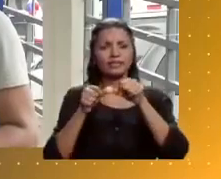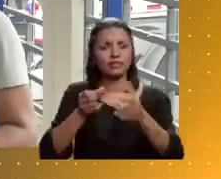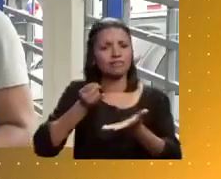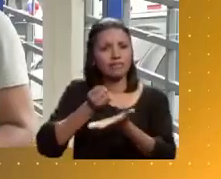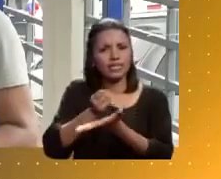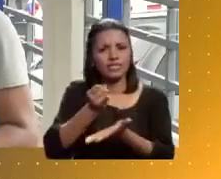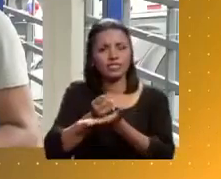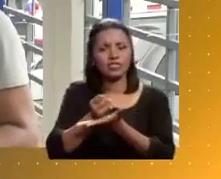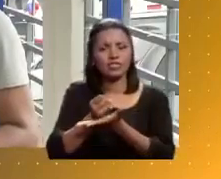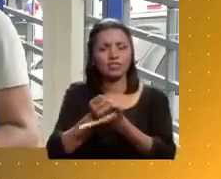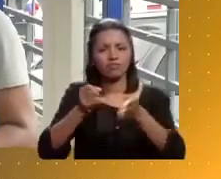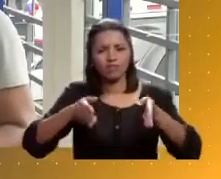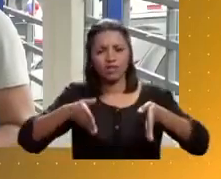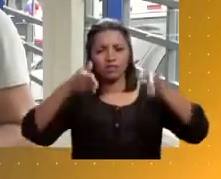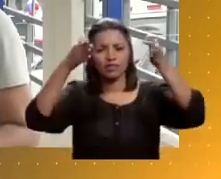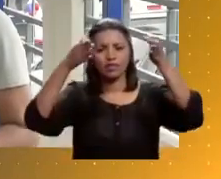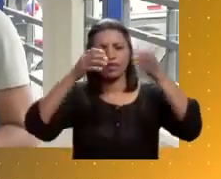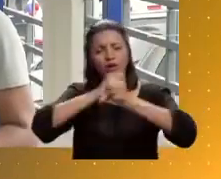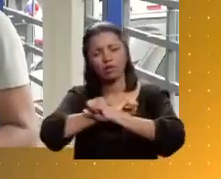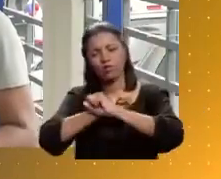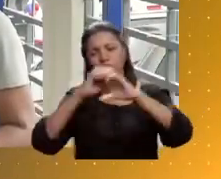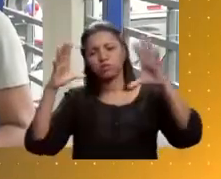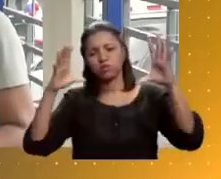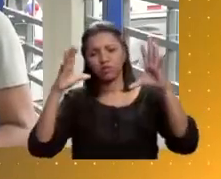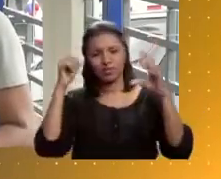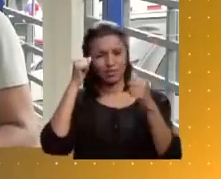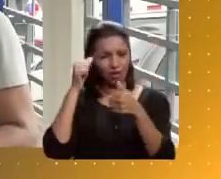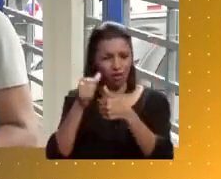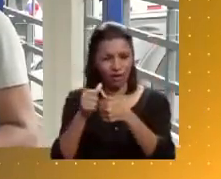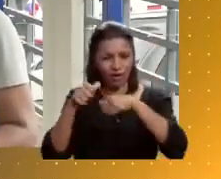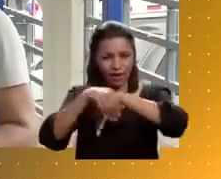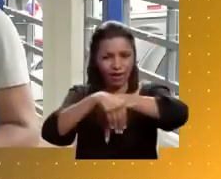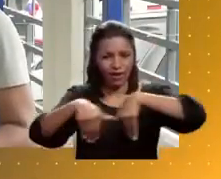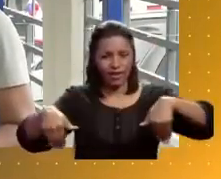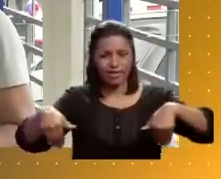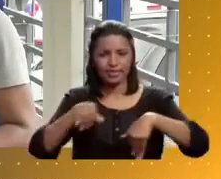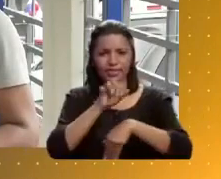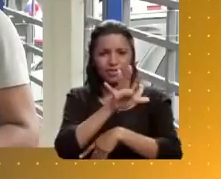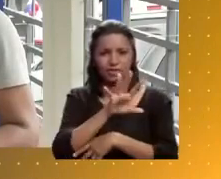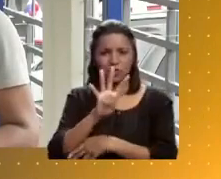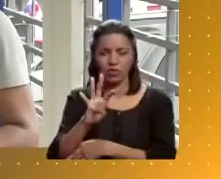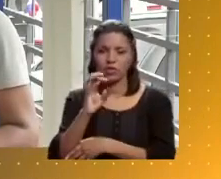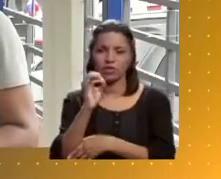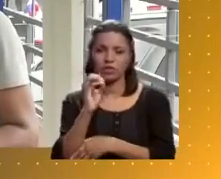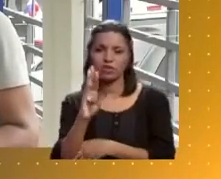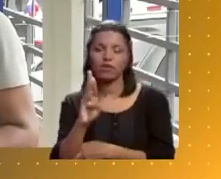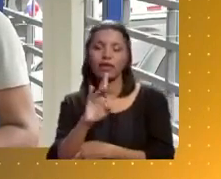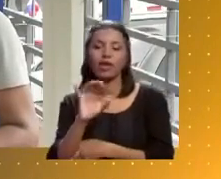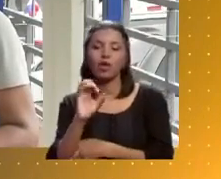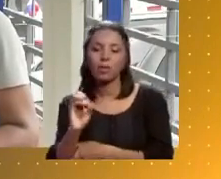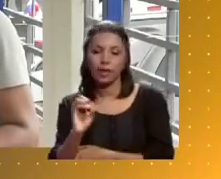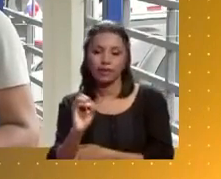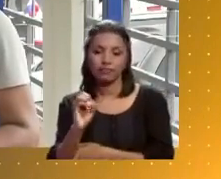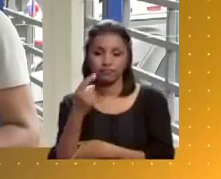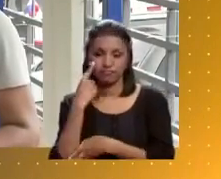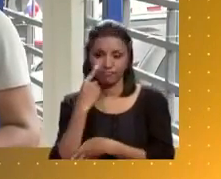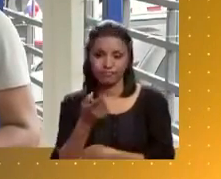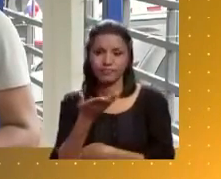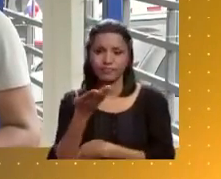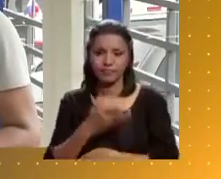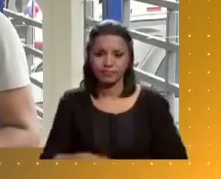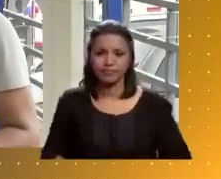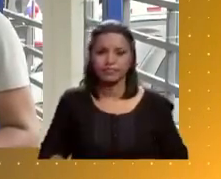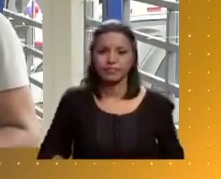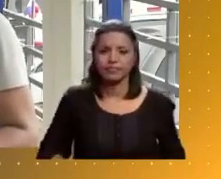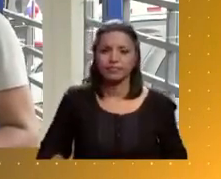continúan las investigaciones tras la explosión en el edificio Urbana de calle 54 de Obarrio. Nicanor Alvarado nos tiene